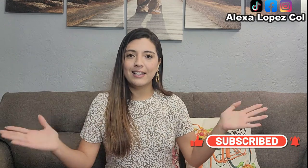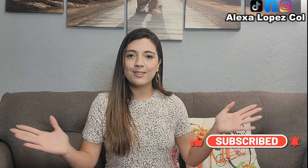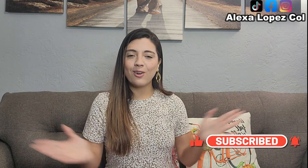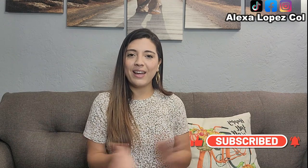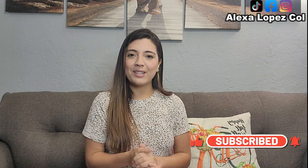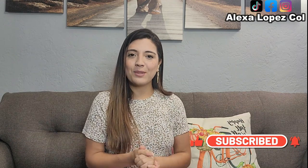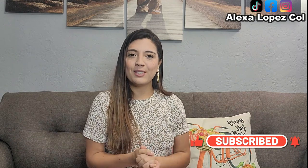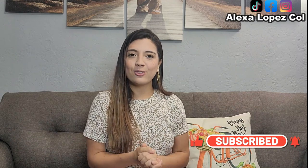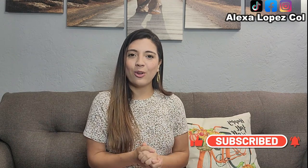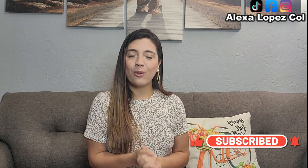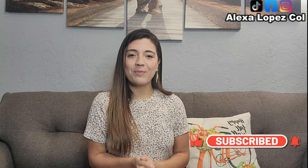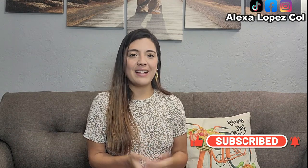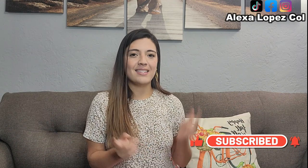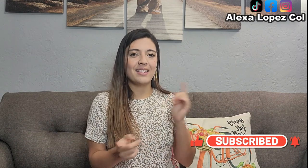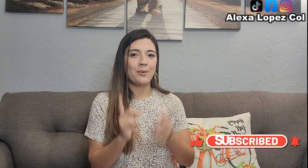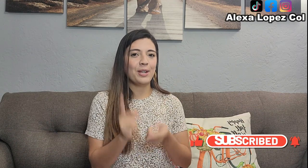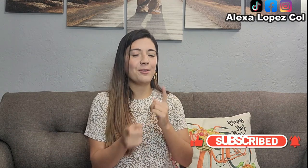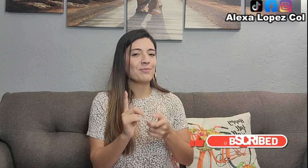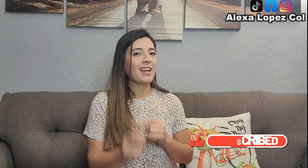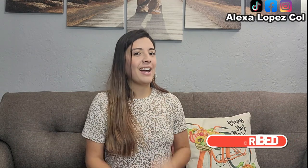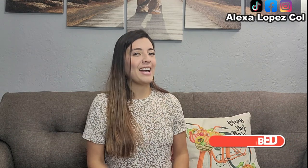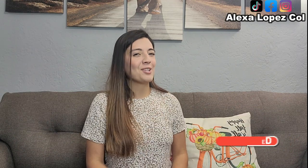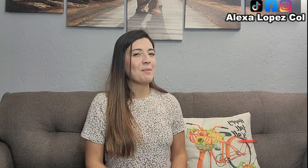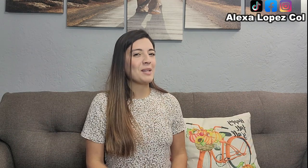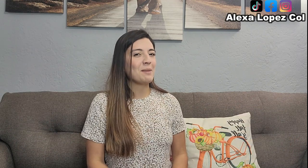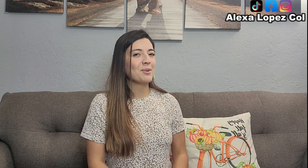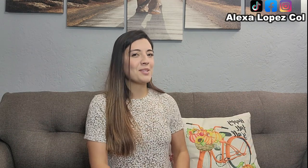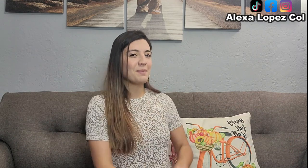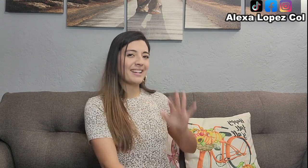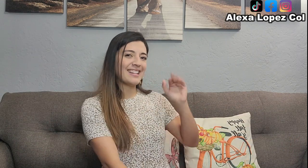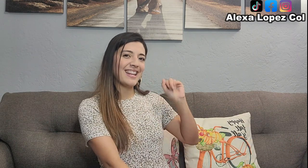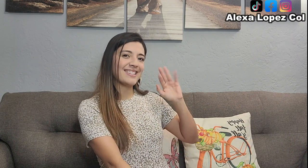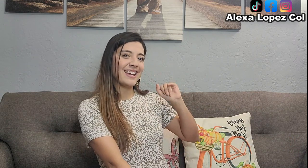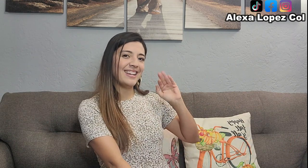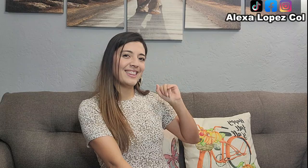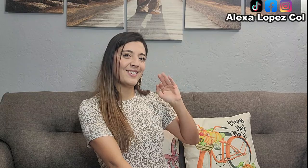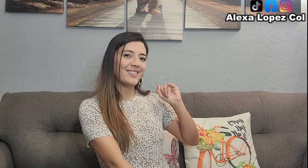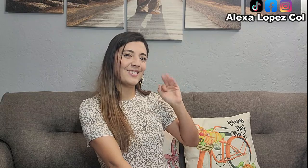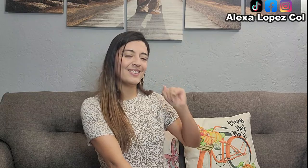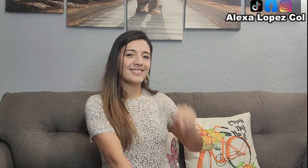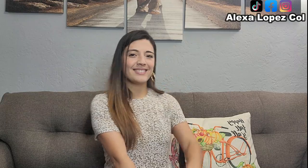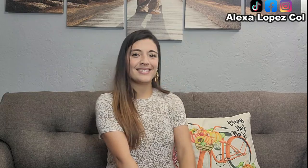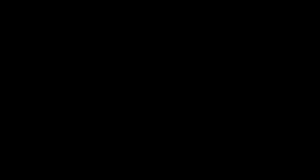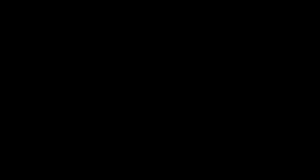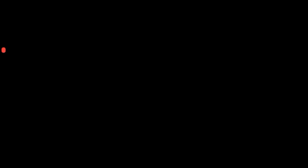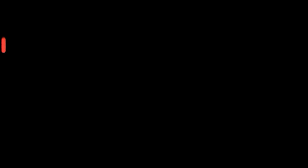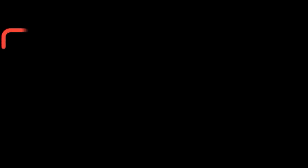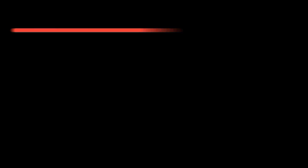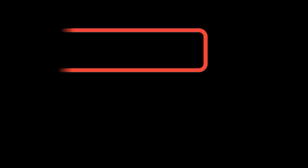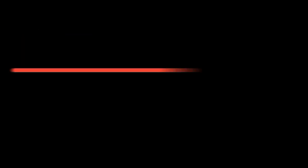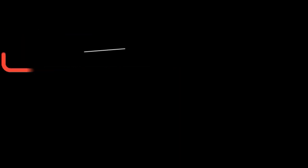y listo. Eso ha sido todo. Así que bueno, ahí nos vemos en la próxima. Gracias, chaito.